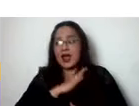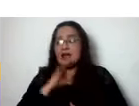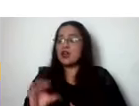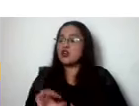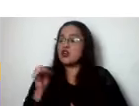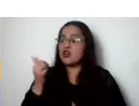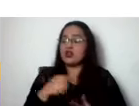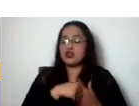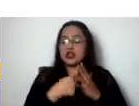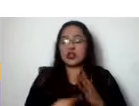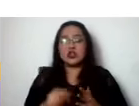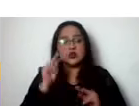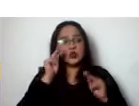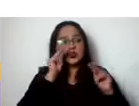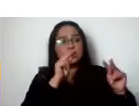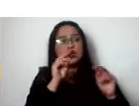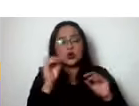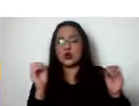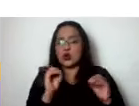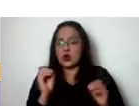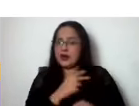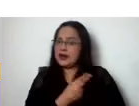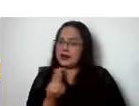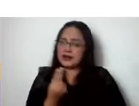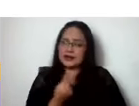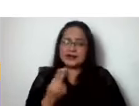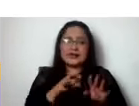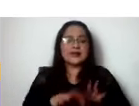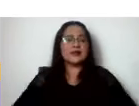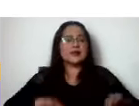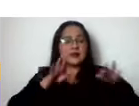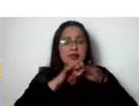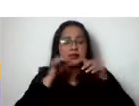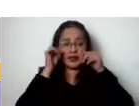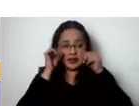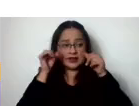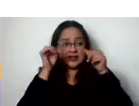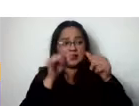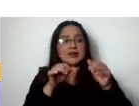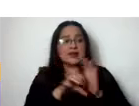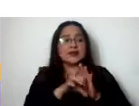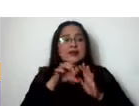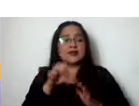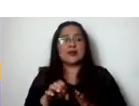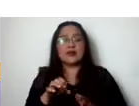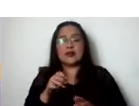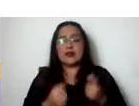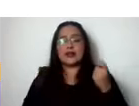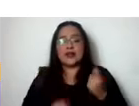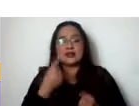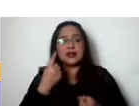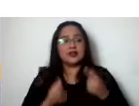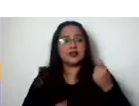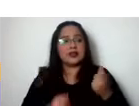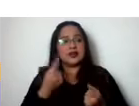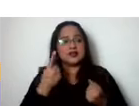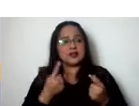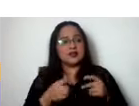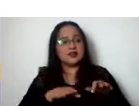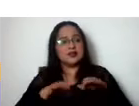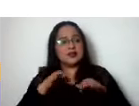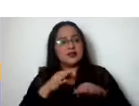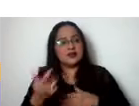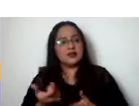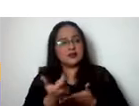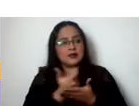alcanzan a ver, que hay otras cosas que se necesitan atender, como todas estos trabajos invisibles, y que